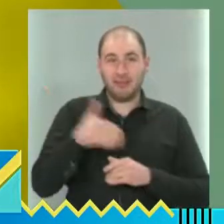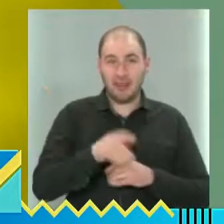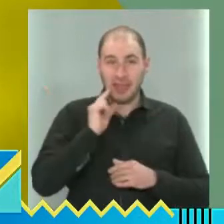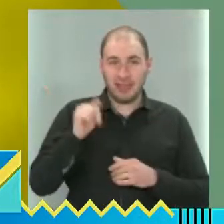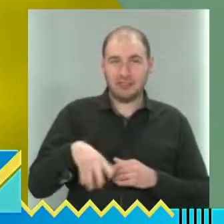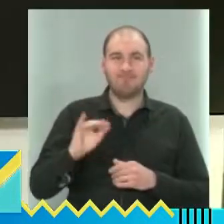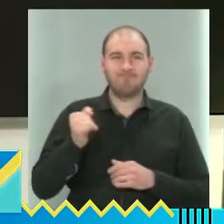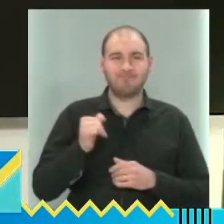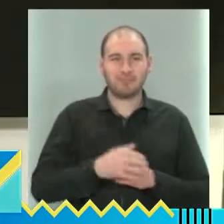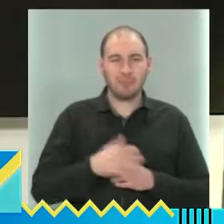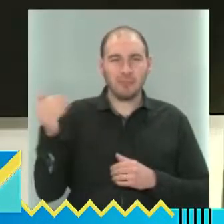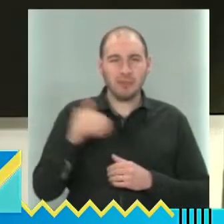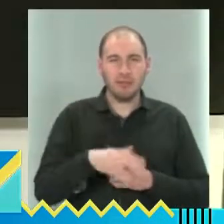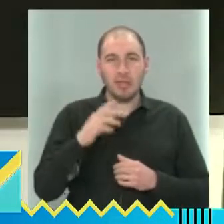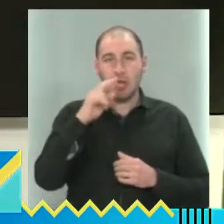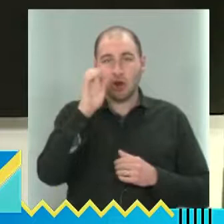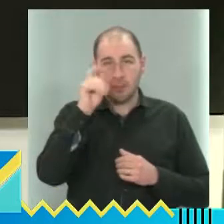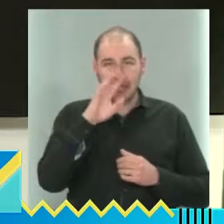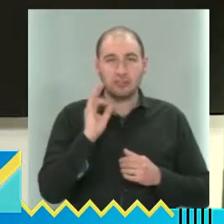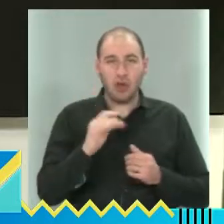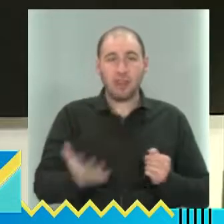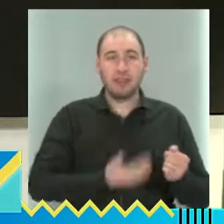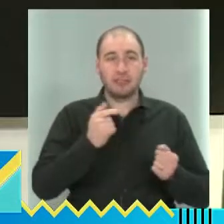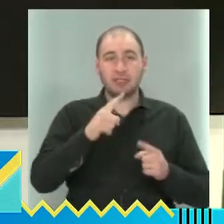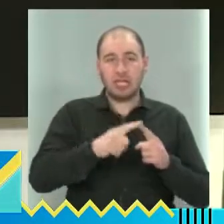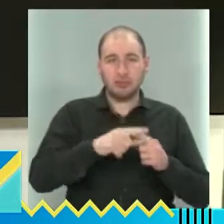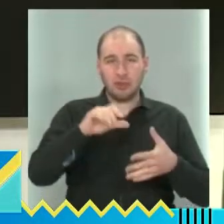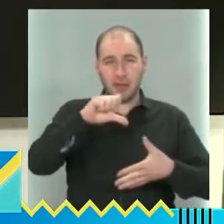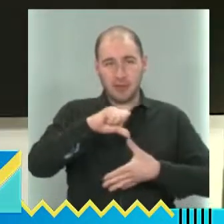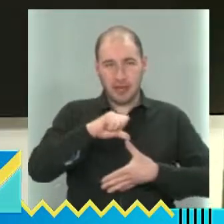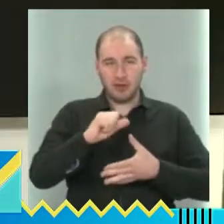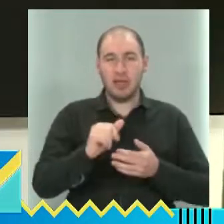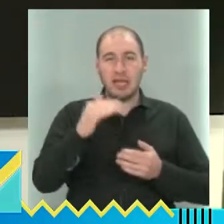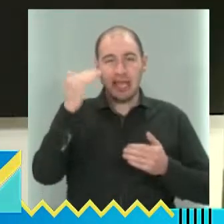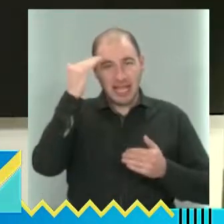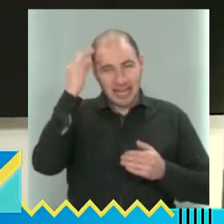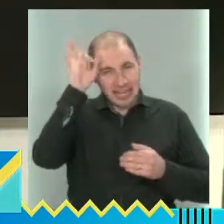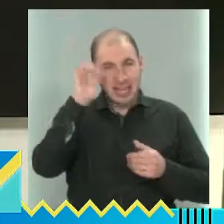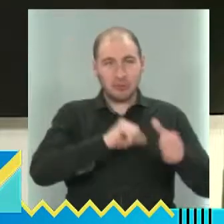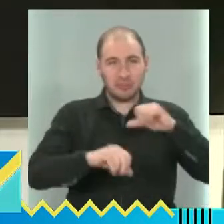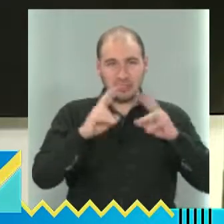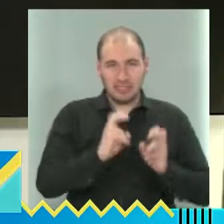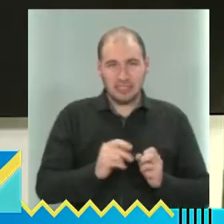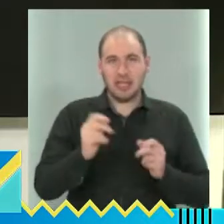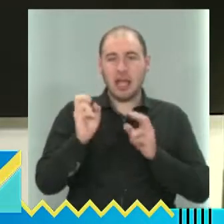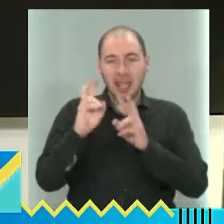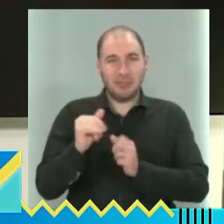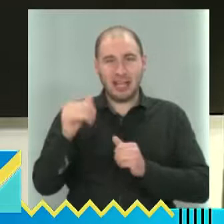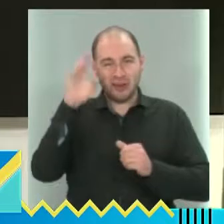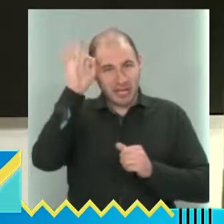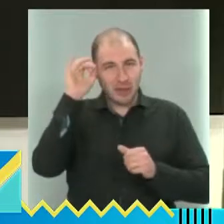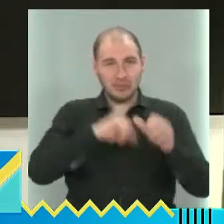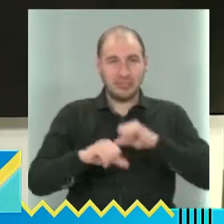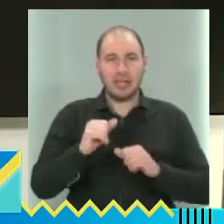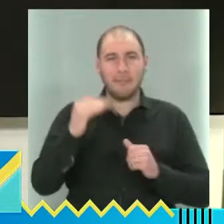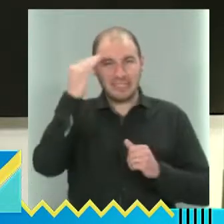día. Exactamente, estuvieron con nosotros Roberto Bataller, director del Instituto Latinoamericano de Neurociencias Aplicadas, investigador en neurociencias aplicadas